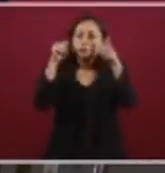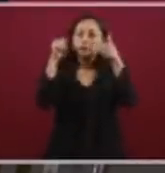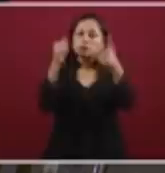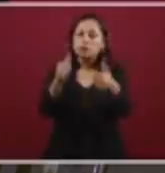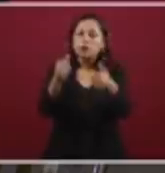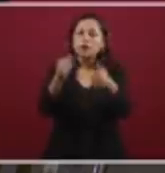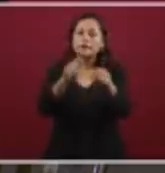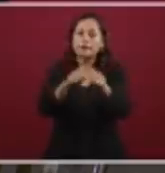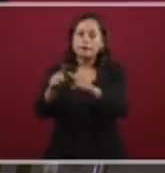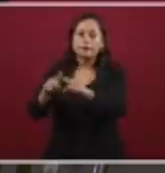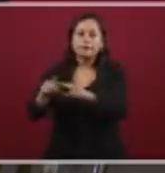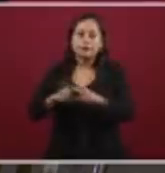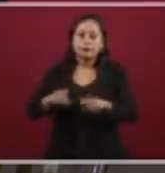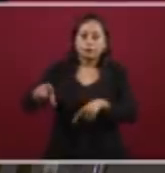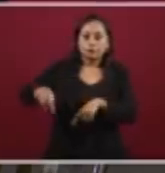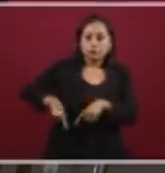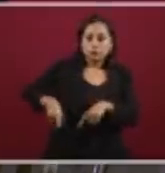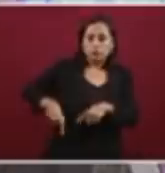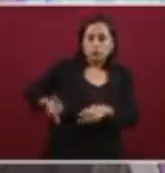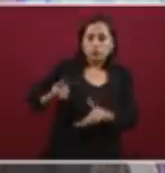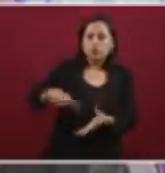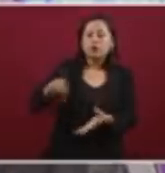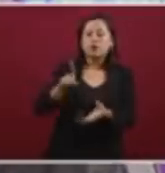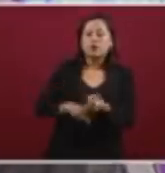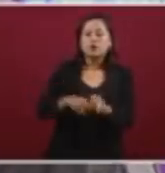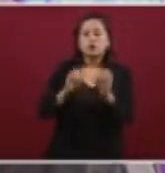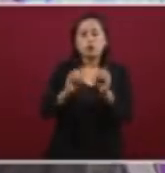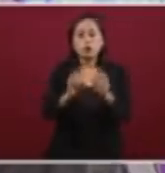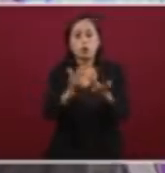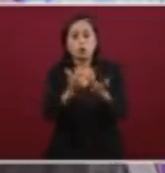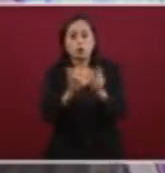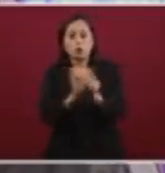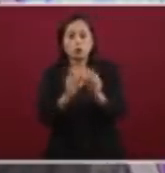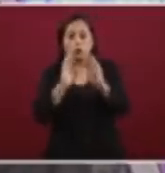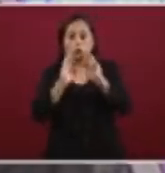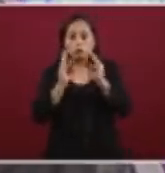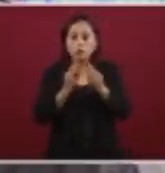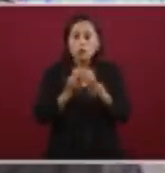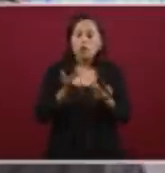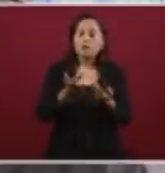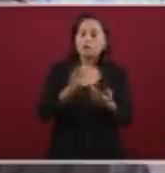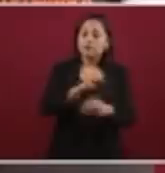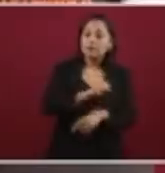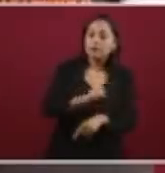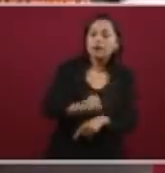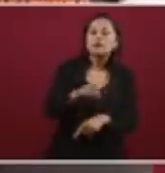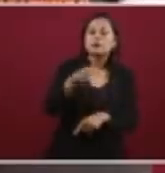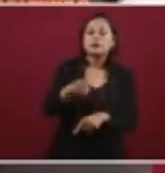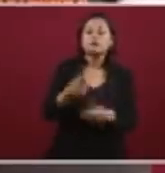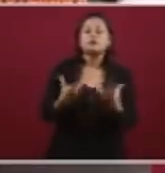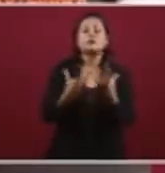autoridades o grupos delincuenciales que tuvieron la participación en los hechos de la noche de igual